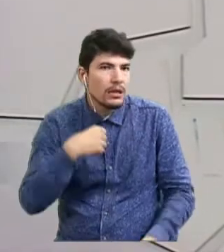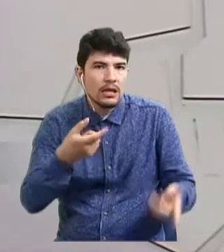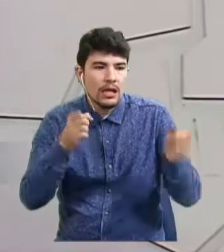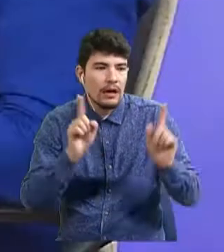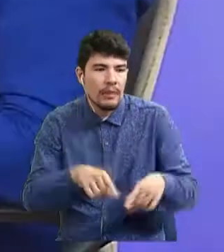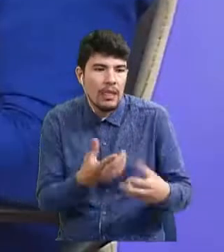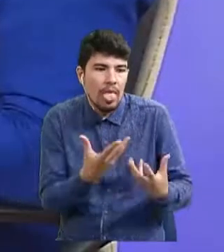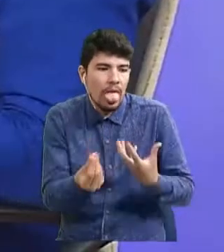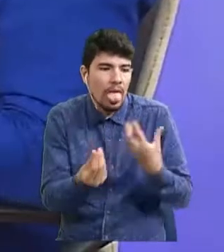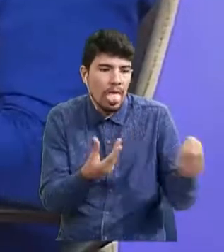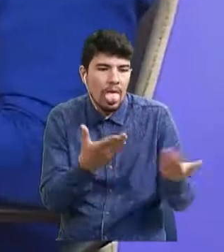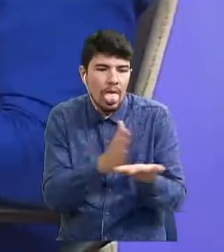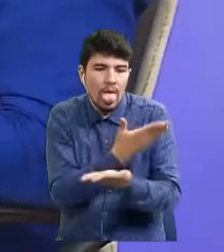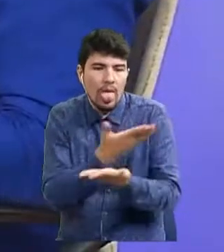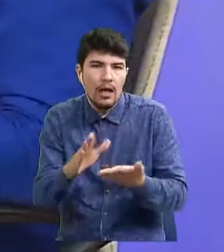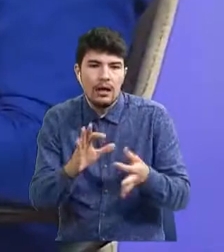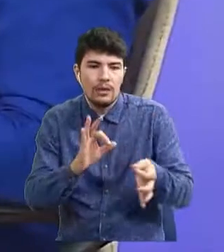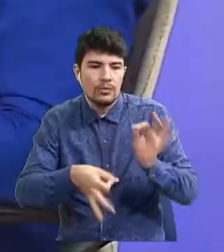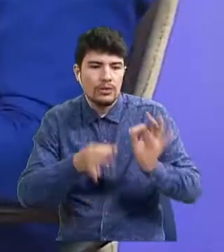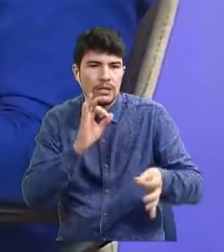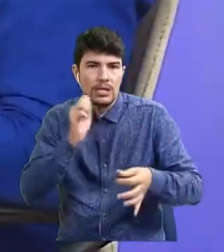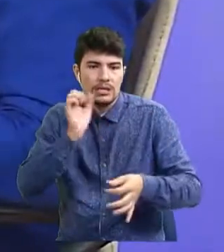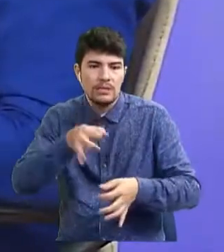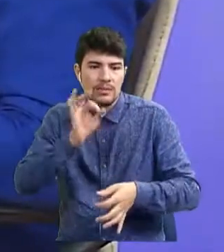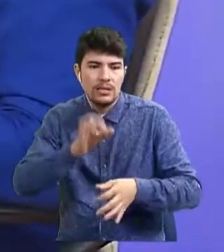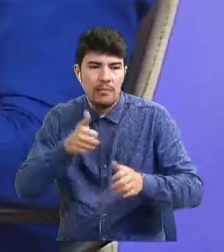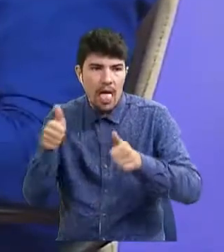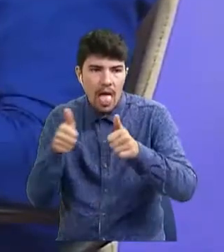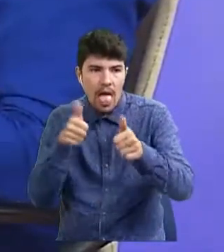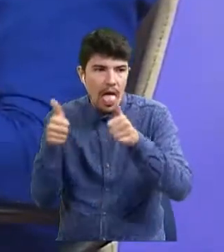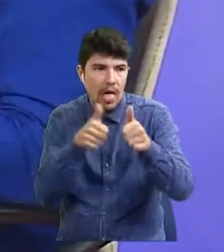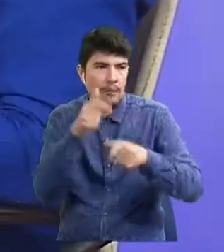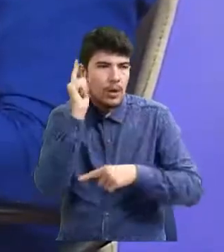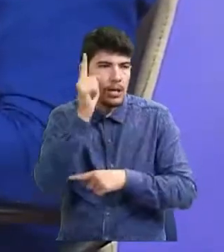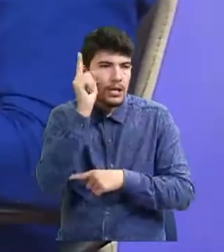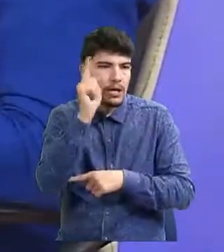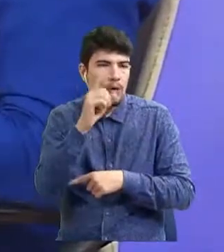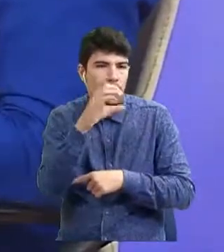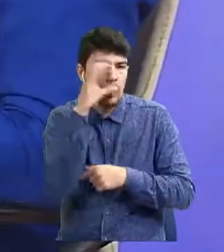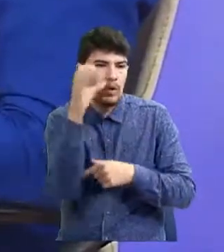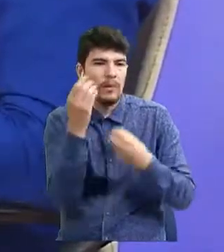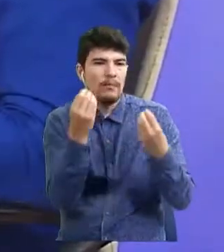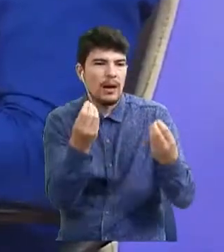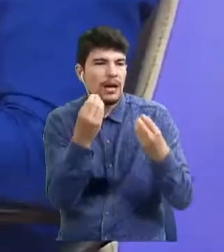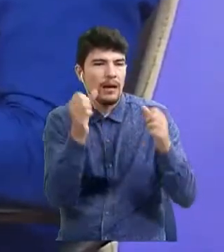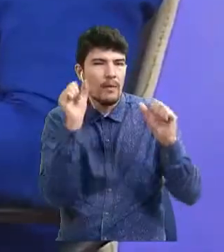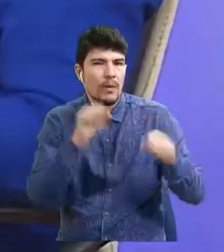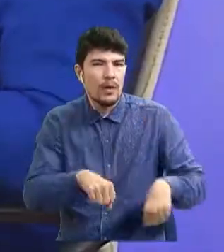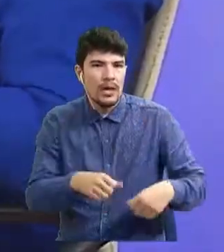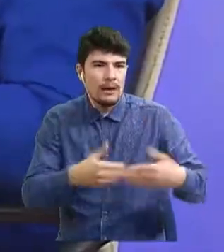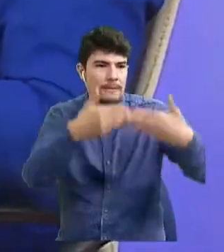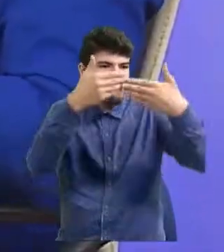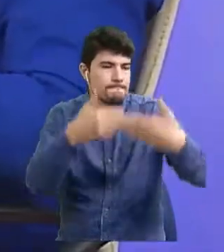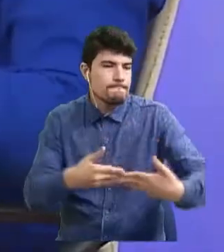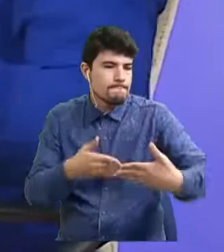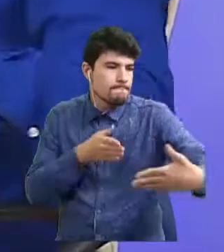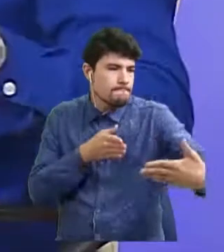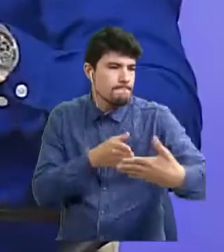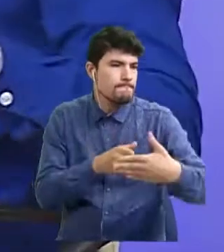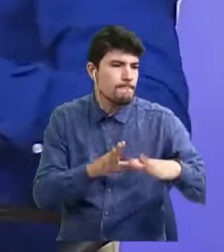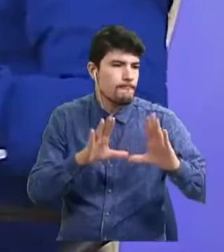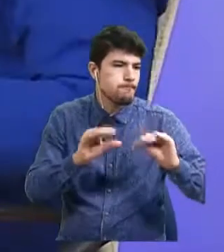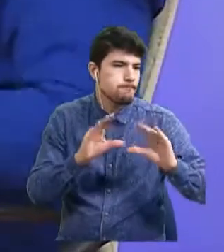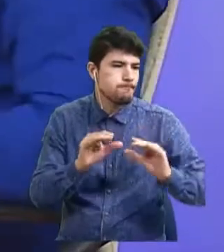politizar, y una justicia que ha perseguido a los políticos en Colombia para precisamente también blindar ese colchón